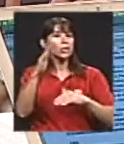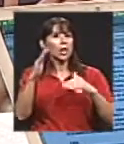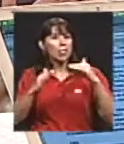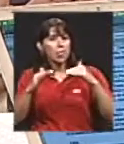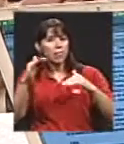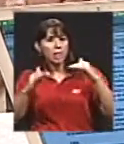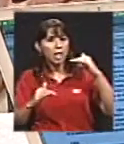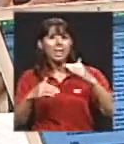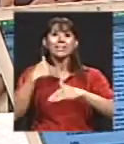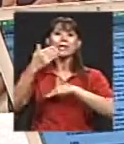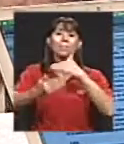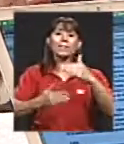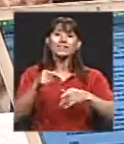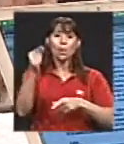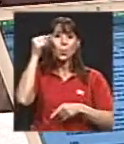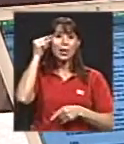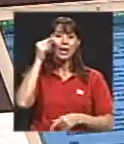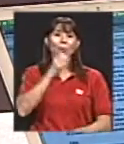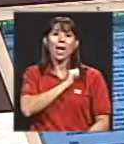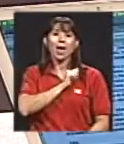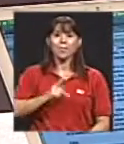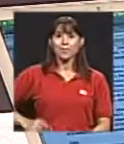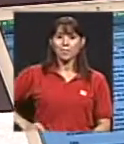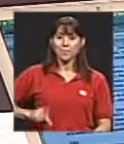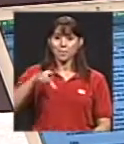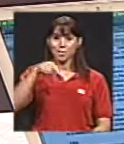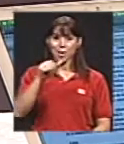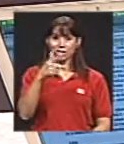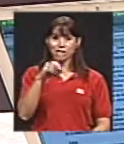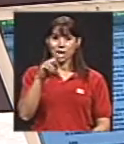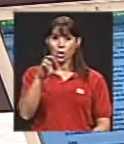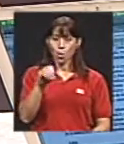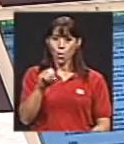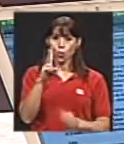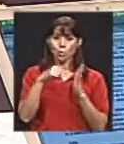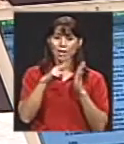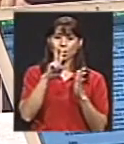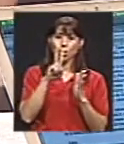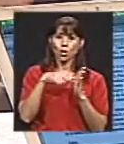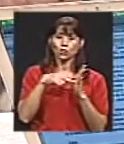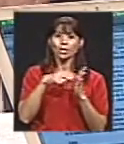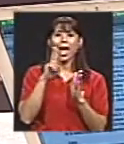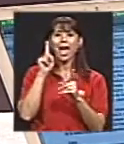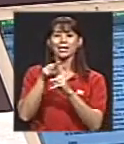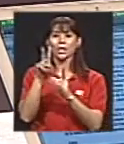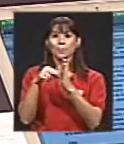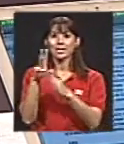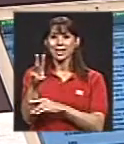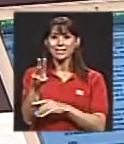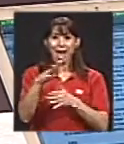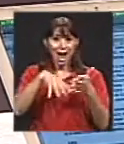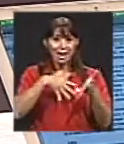señor pacheco de la espriella donde el 2002 2006 y ahí estamos hablando que la agenda estratégica de la caja fue